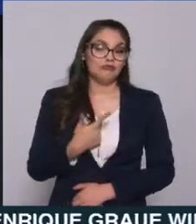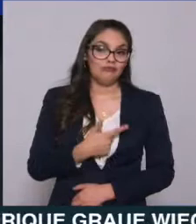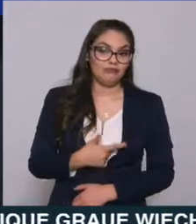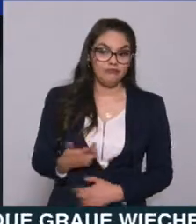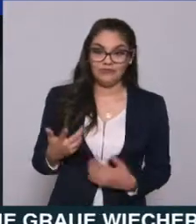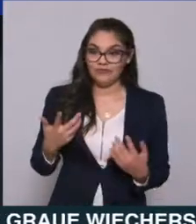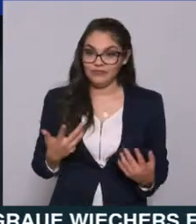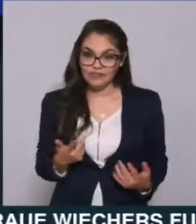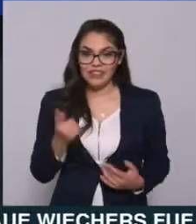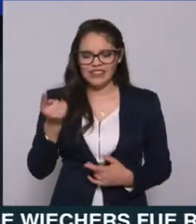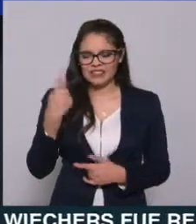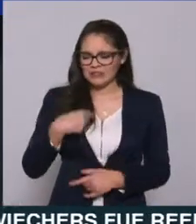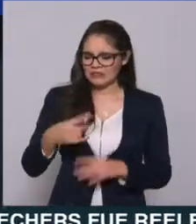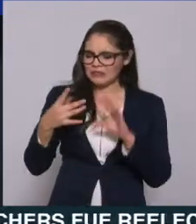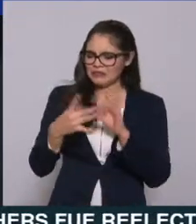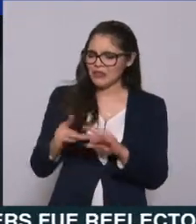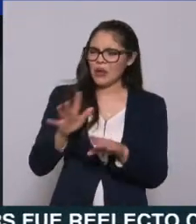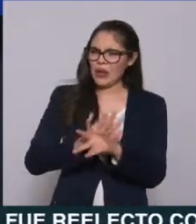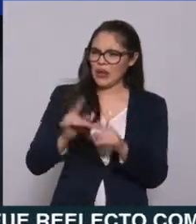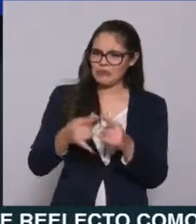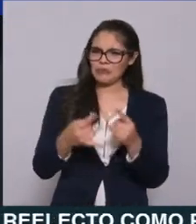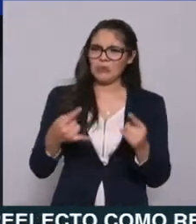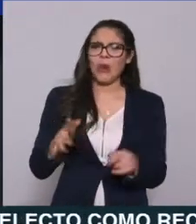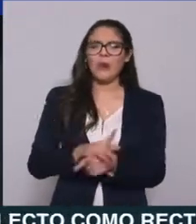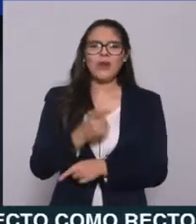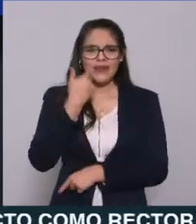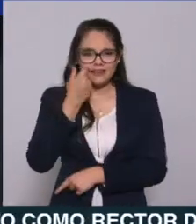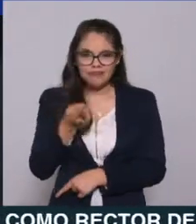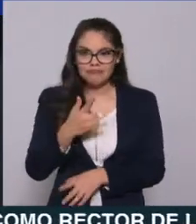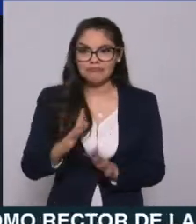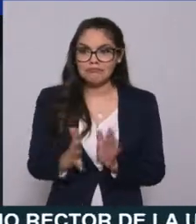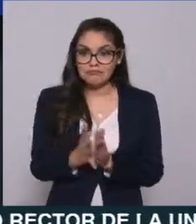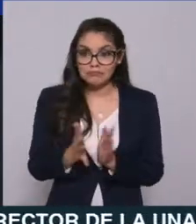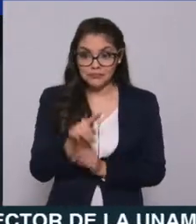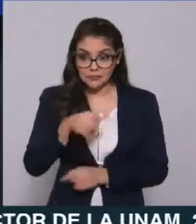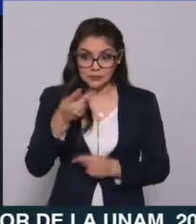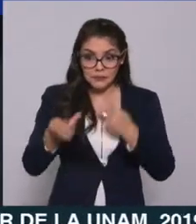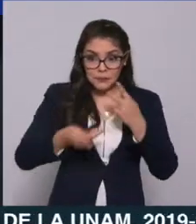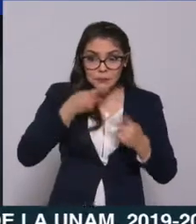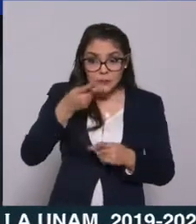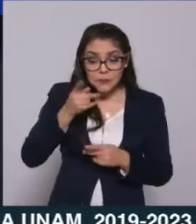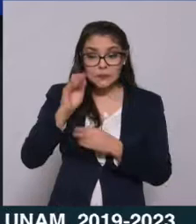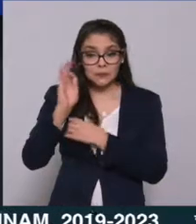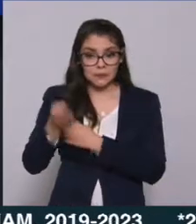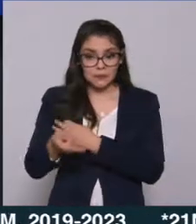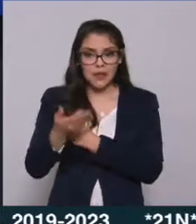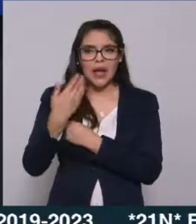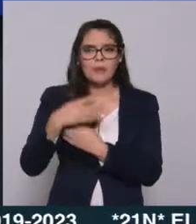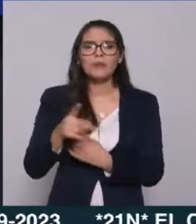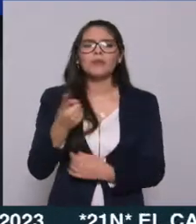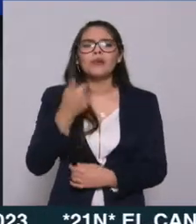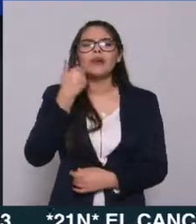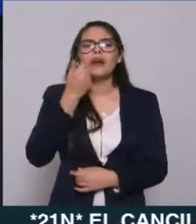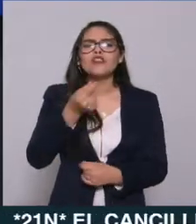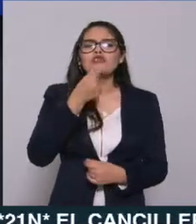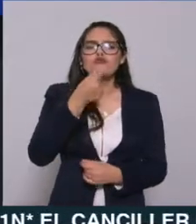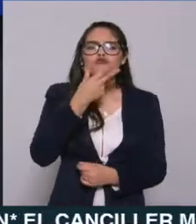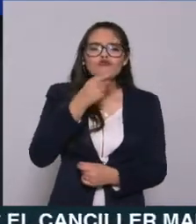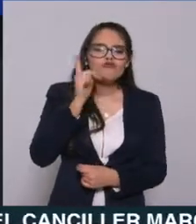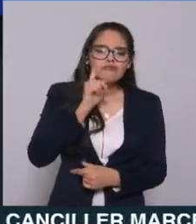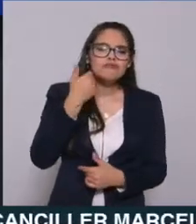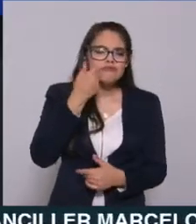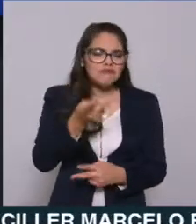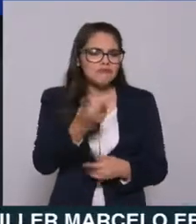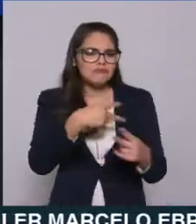viene a platicarnos es su historia, por qué quiere participar en esta consulta y por qué quiere invitar a las niñas y a los niños y adolescentes en esta consulta. Oye, Good